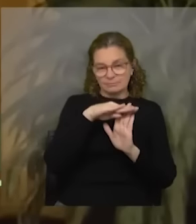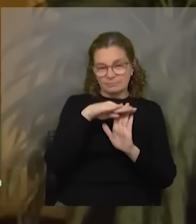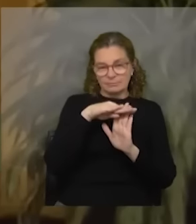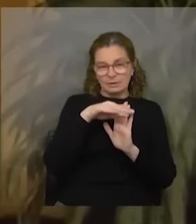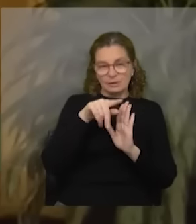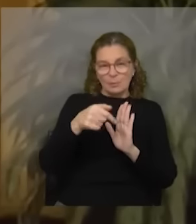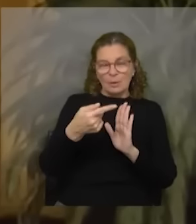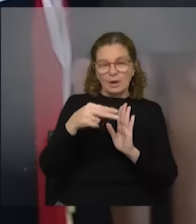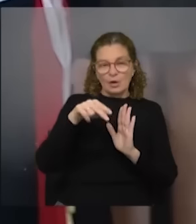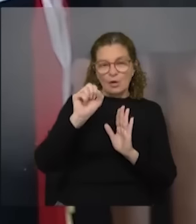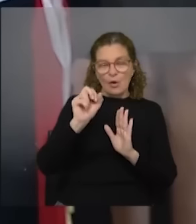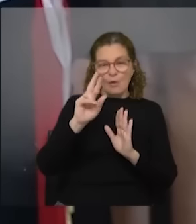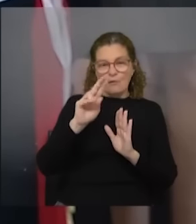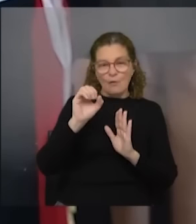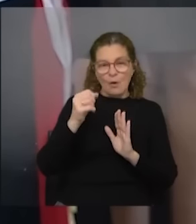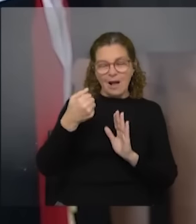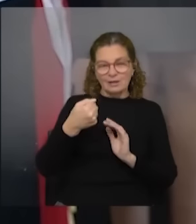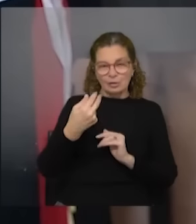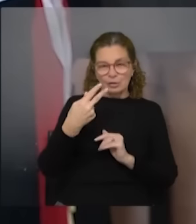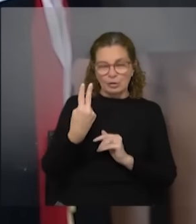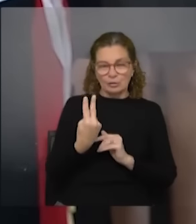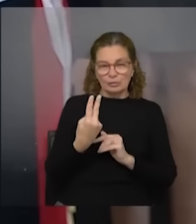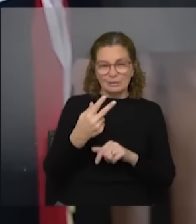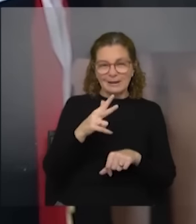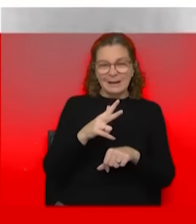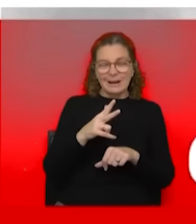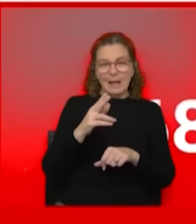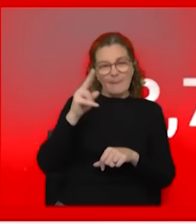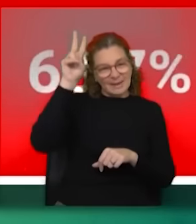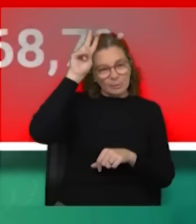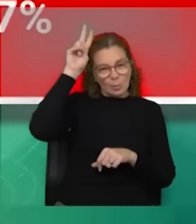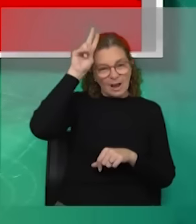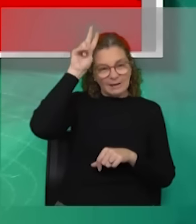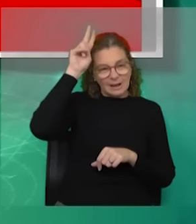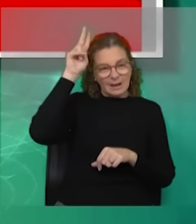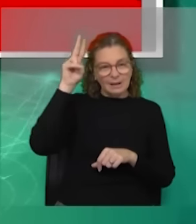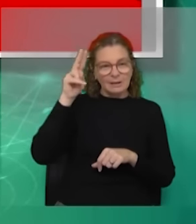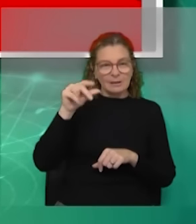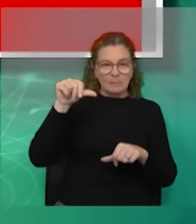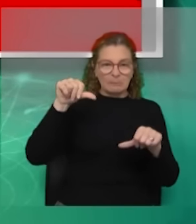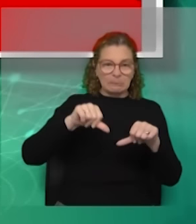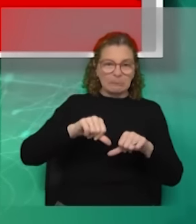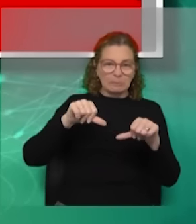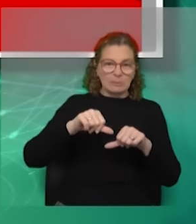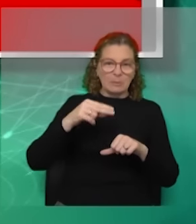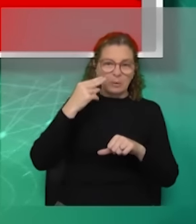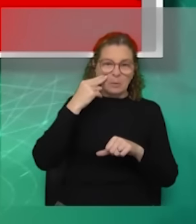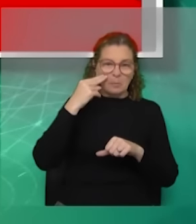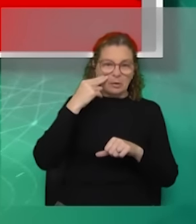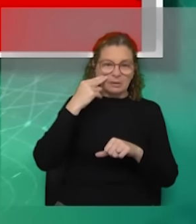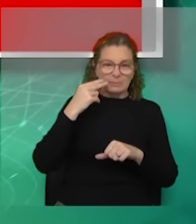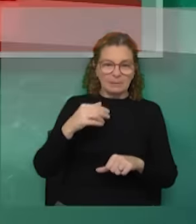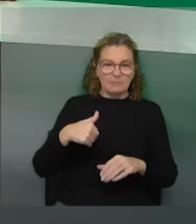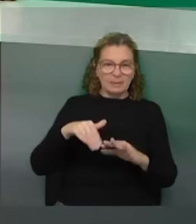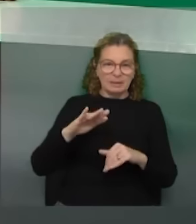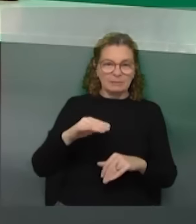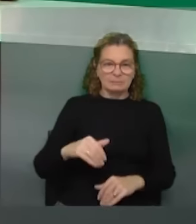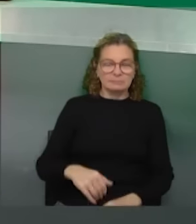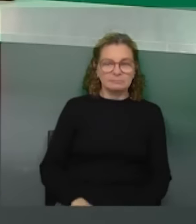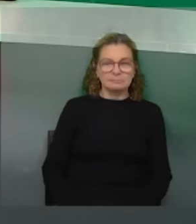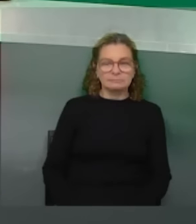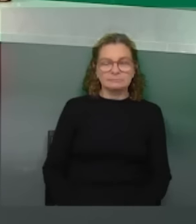el puesto dos en todas las mediciones la presidenta peruana Dina boluarte aparece como la peor valorada por su población